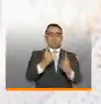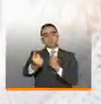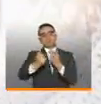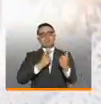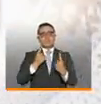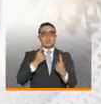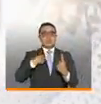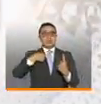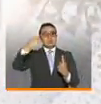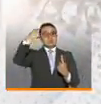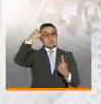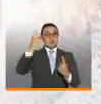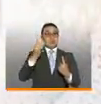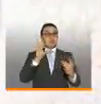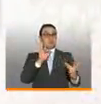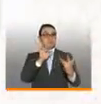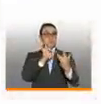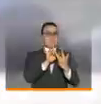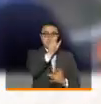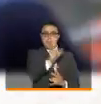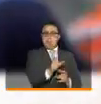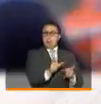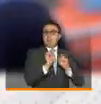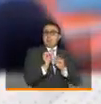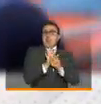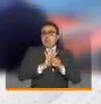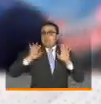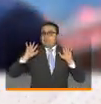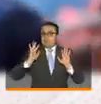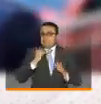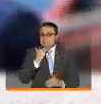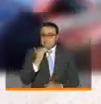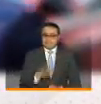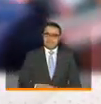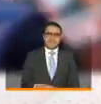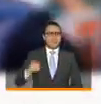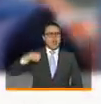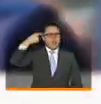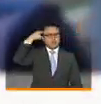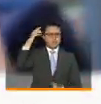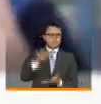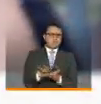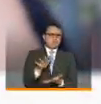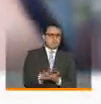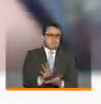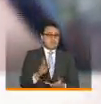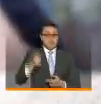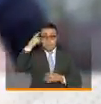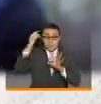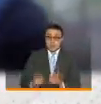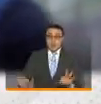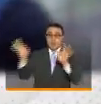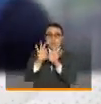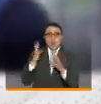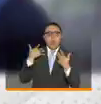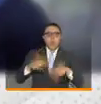Creo que fue en un contacto con alguno de ellos. En algún momento me confié. De pronto no le di la